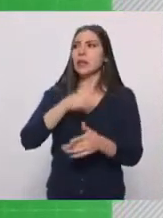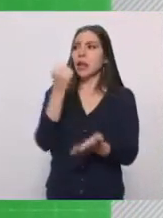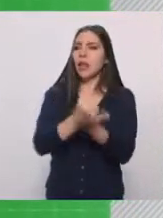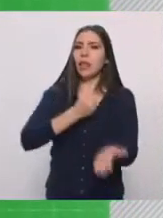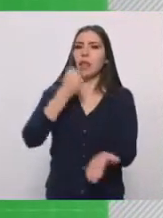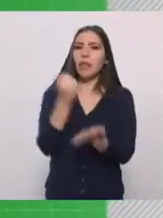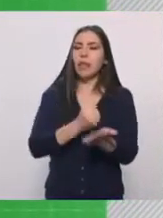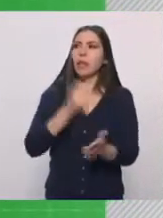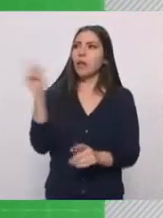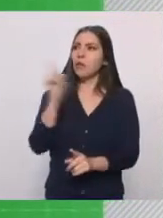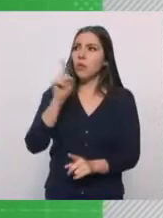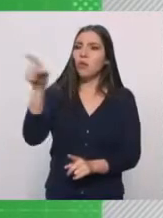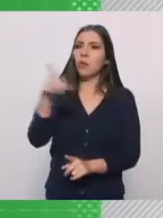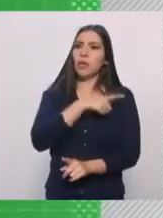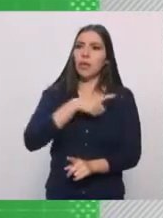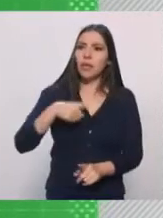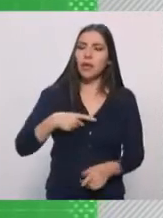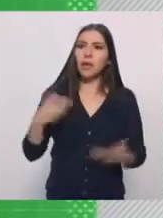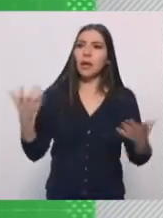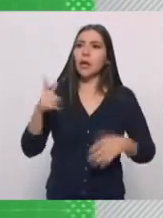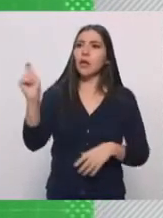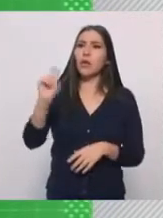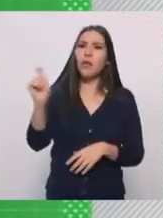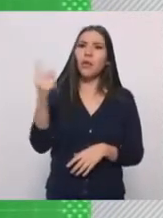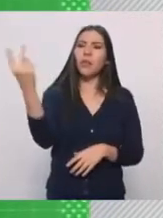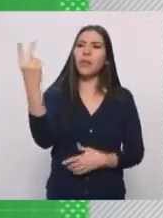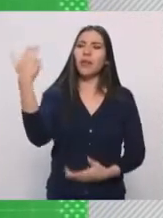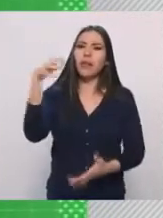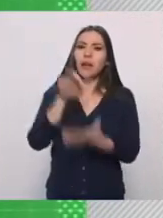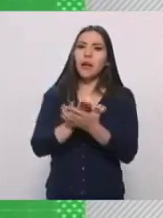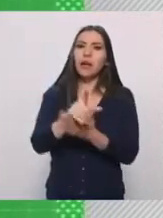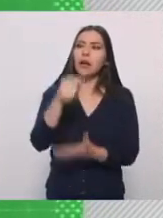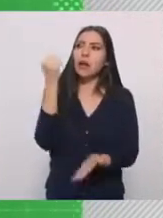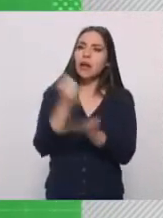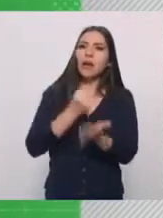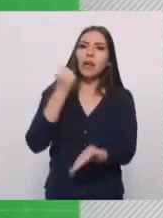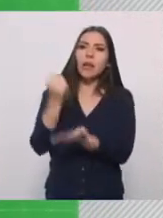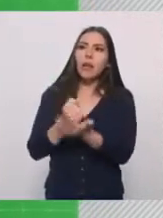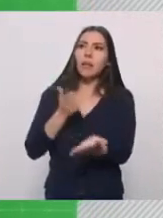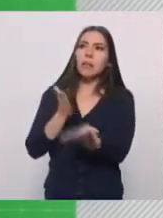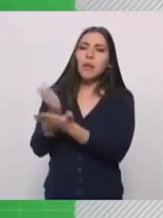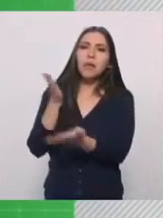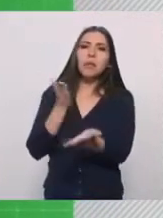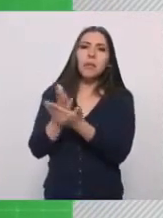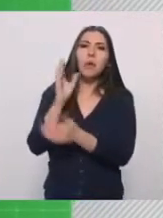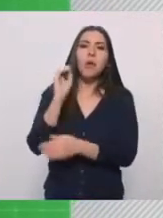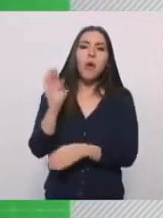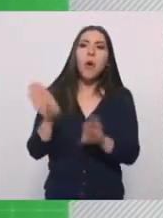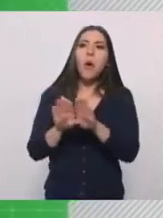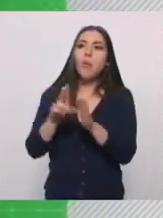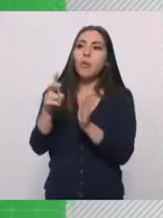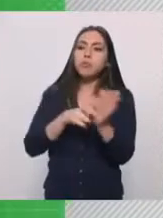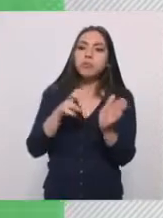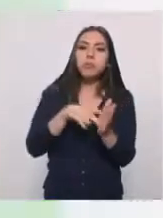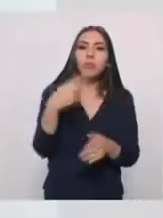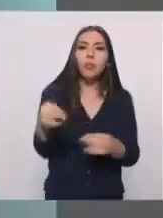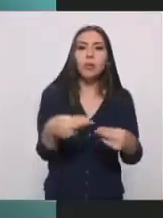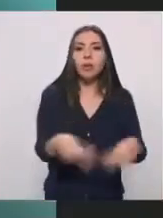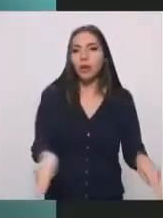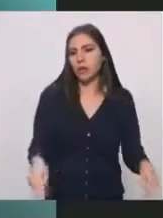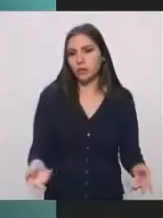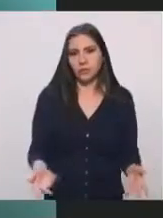mejor ahora en su relación como pareja, en sus matrimonios o quizá hasta en sus nietos. Sí, no va a haber